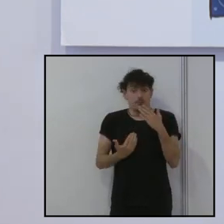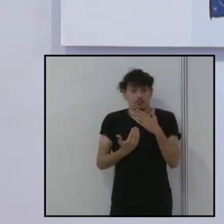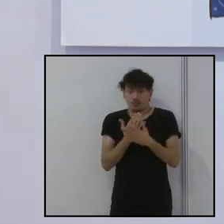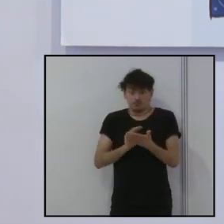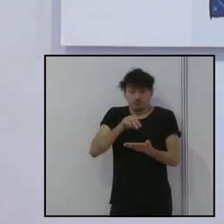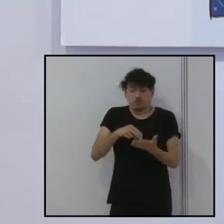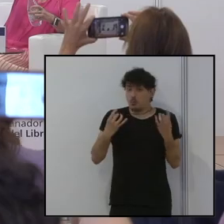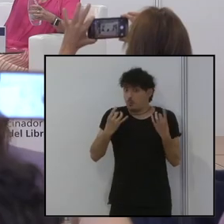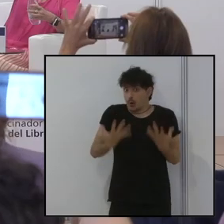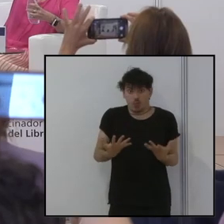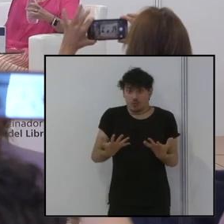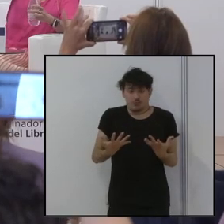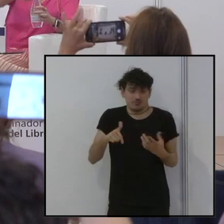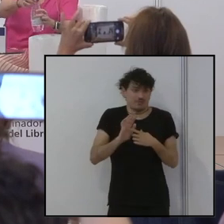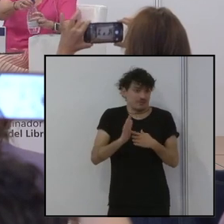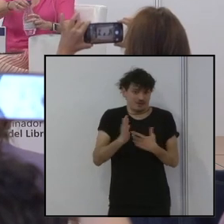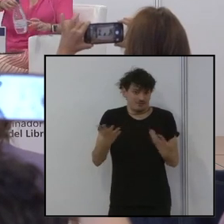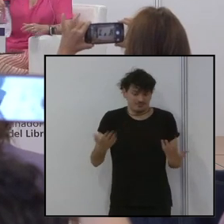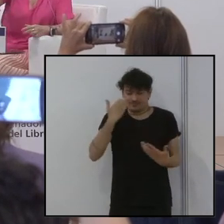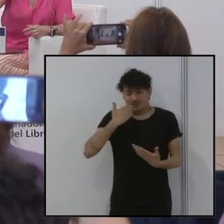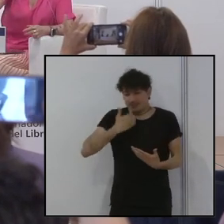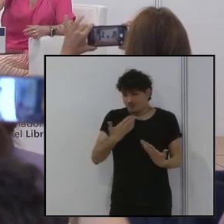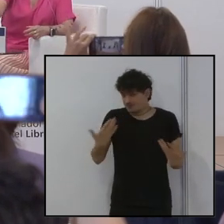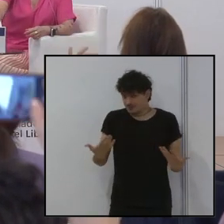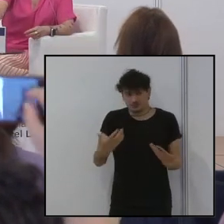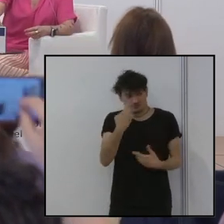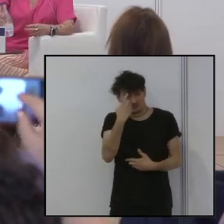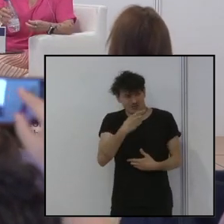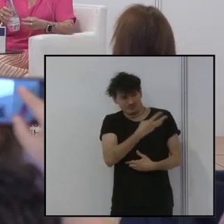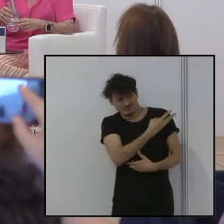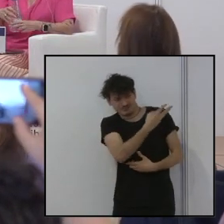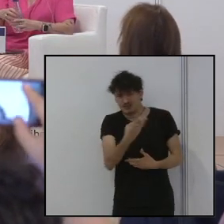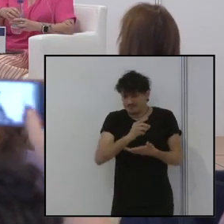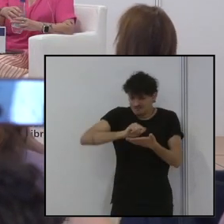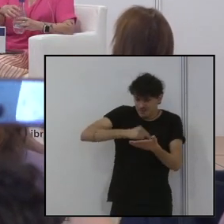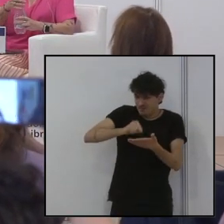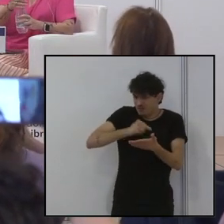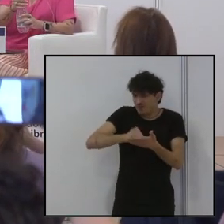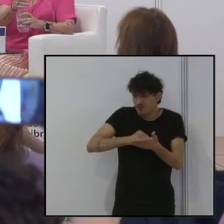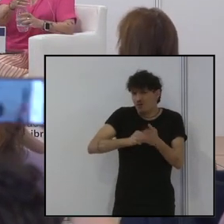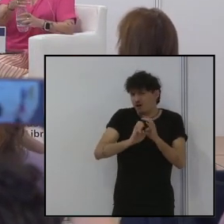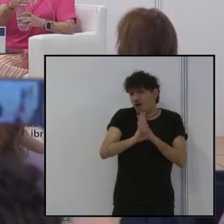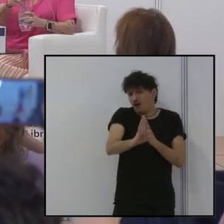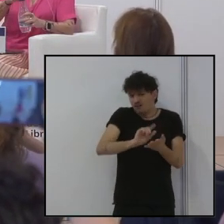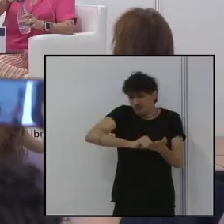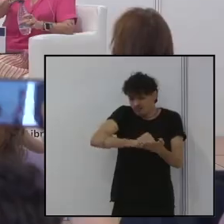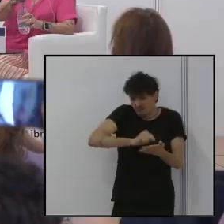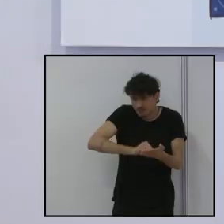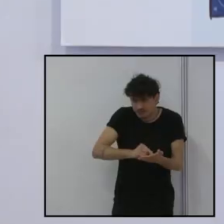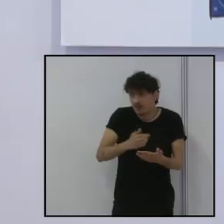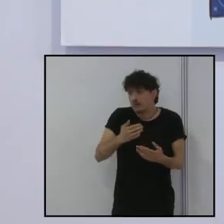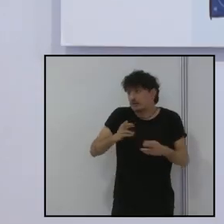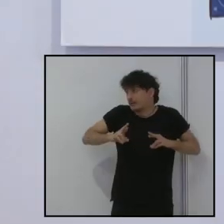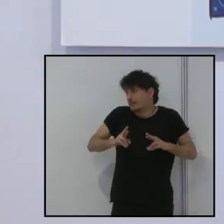madrugar, porque sé que tienen un día apretado de firmas los tres, así que confío en que su conversación, estoy segura, sea de vuestro interés